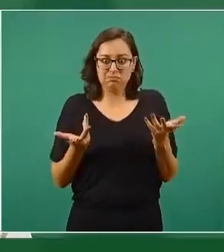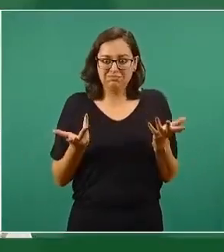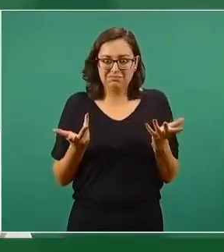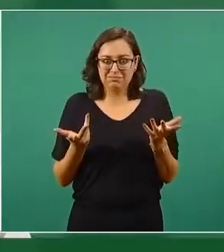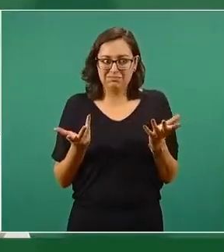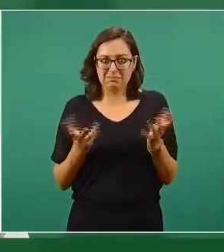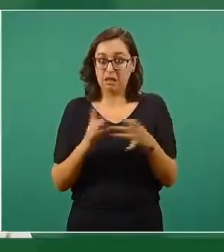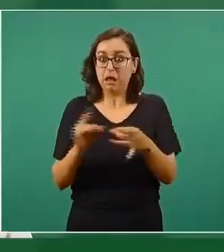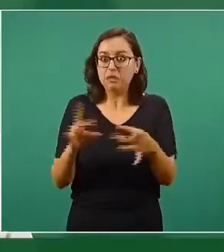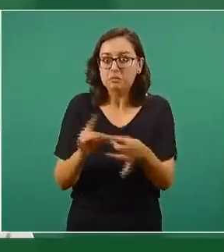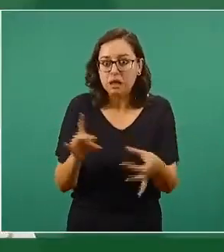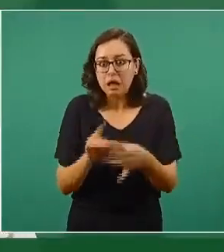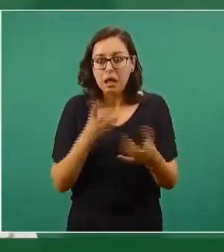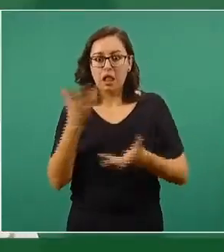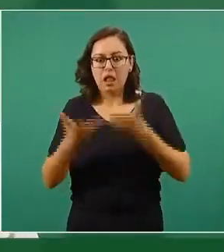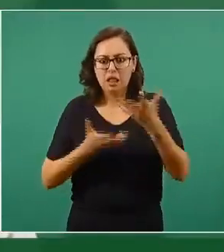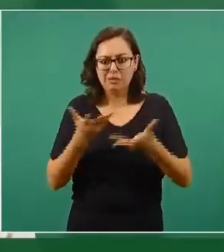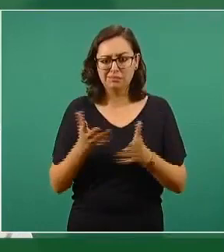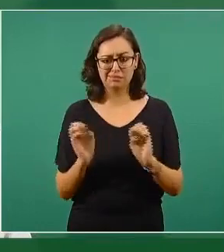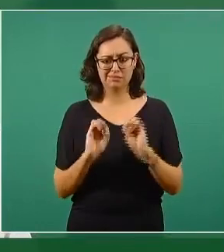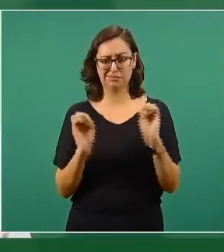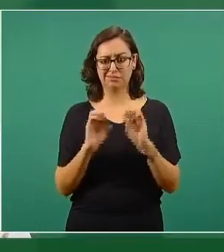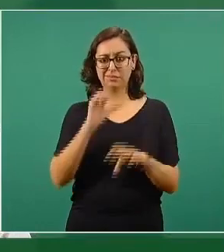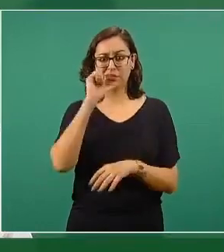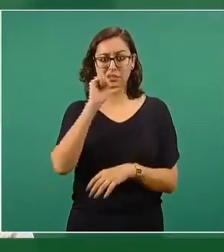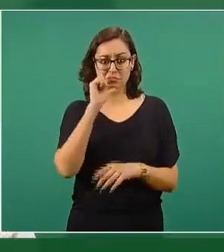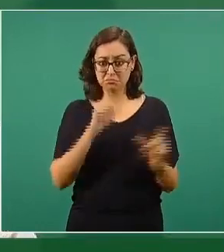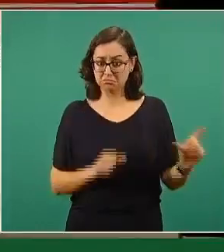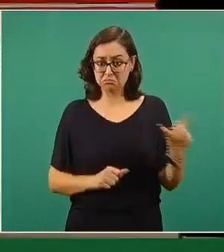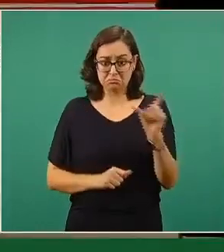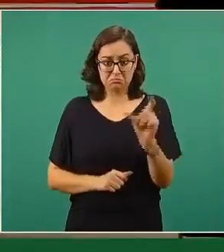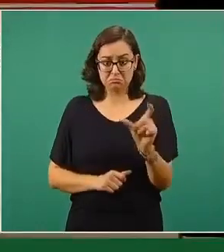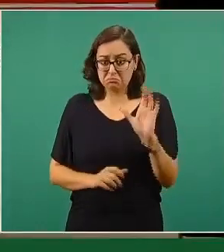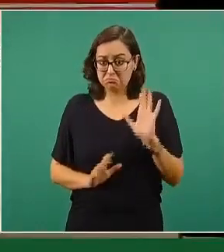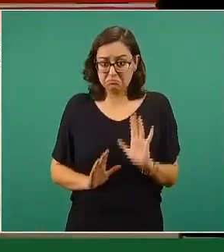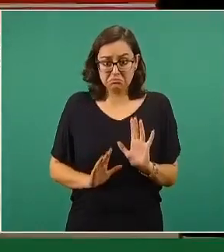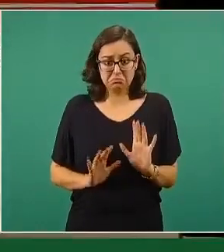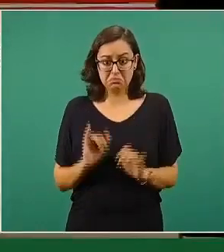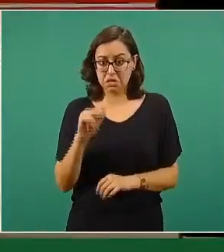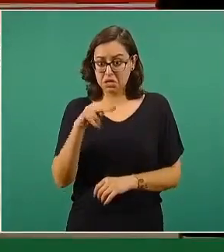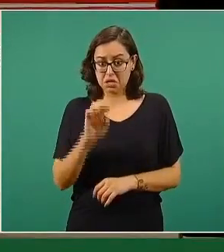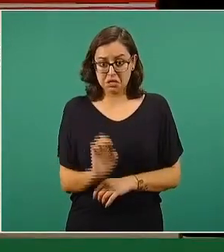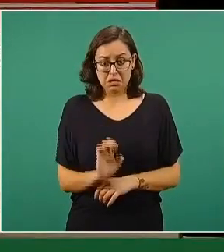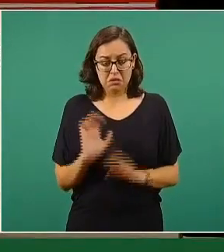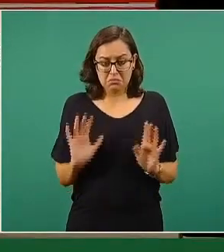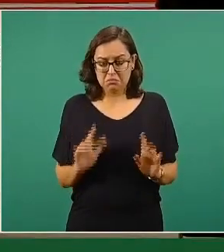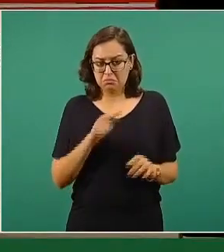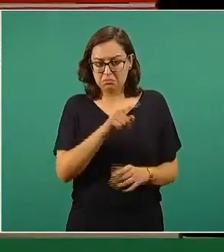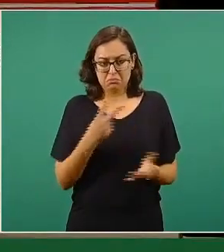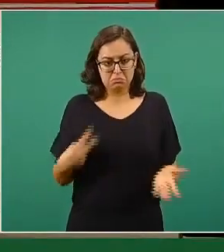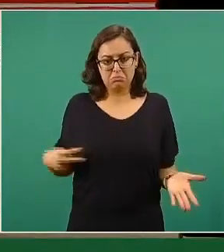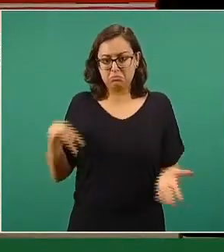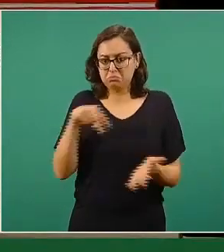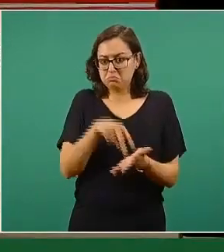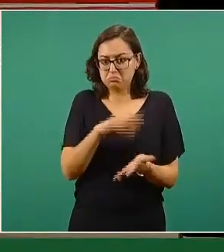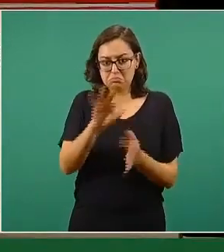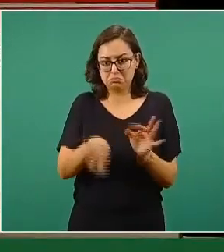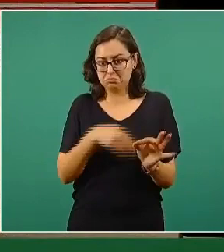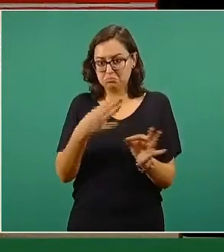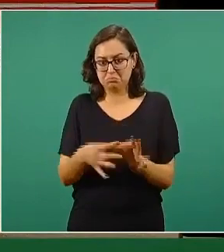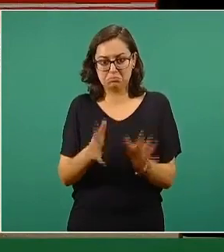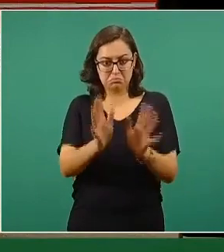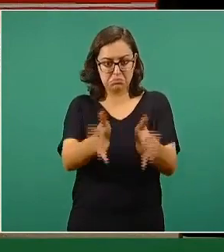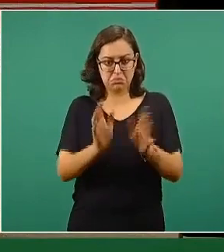tienen que dar explicaciones de nada. Ustedes tienen su credencial o su documento de identidad y ustedes se presentan como